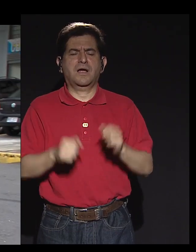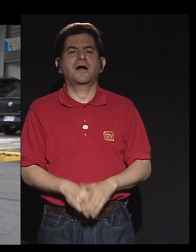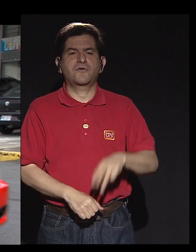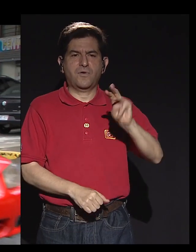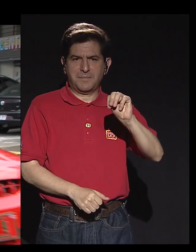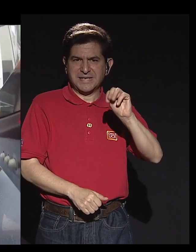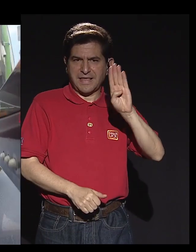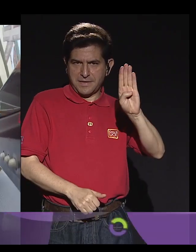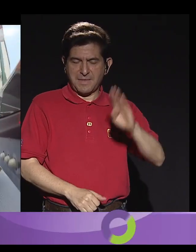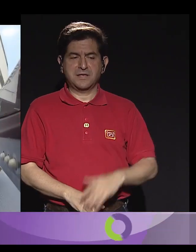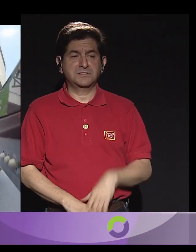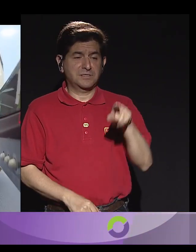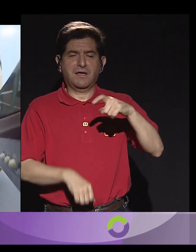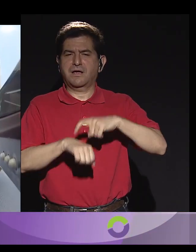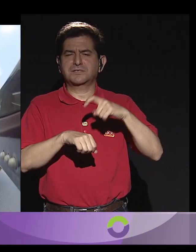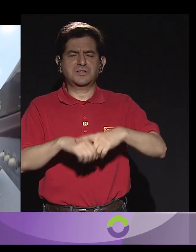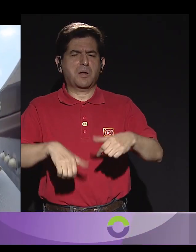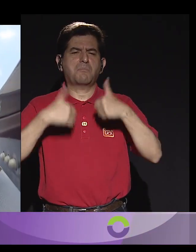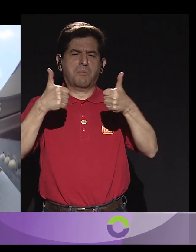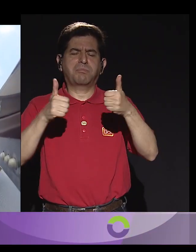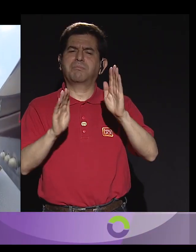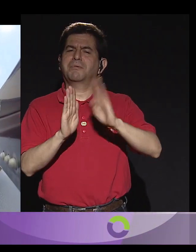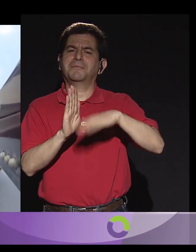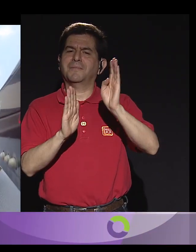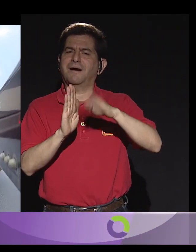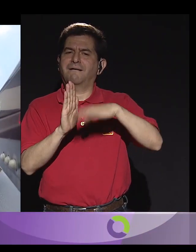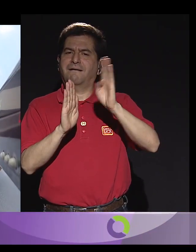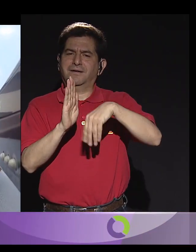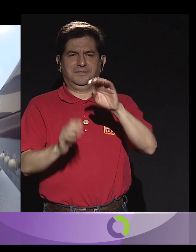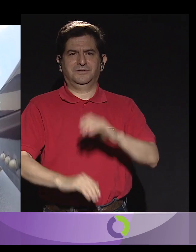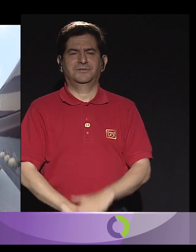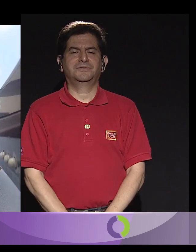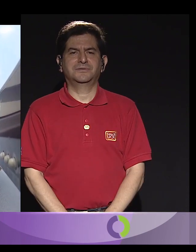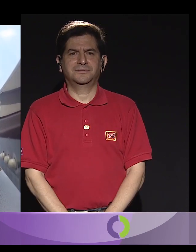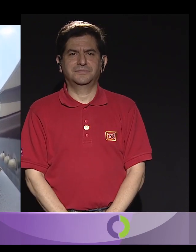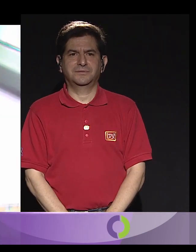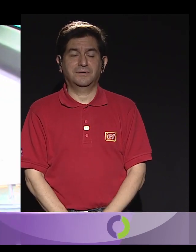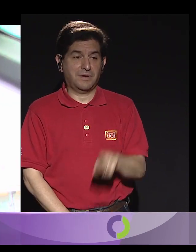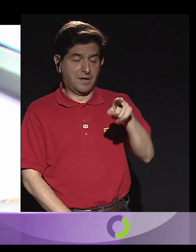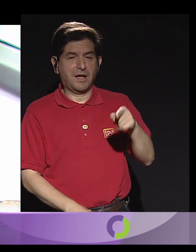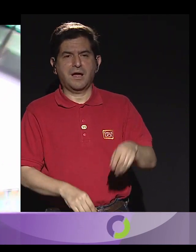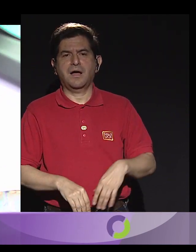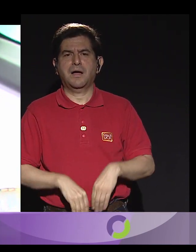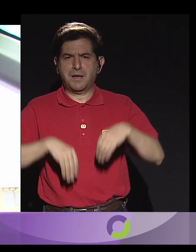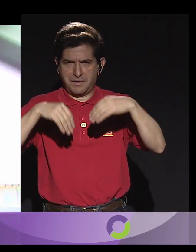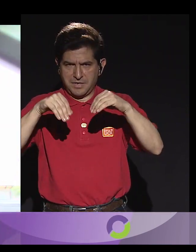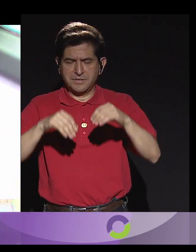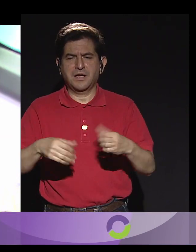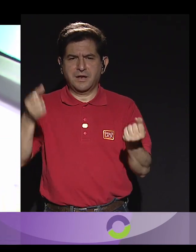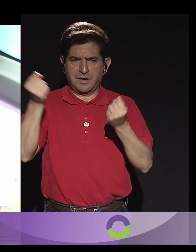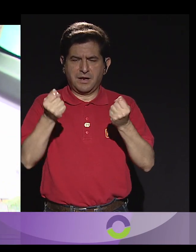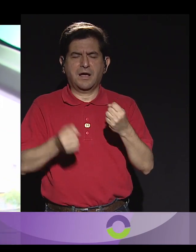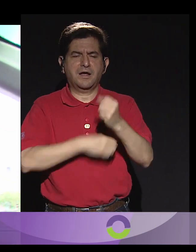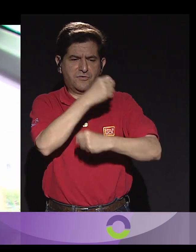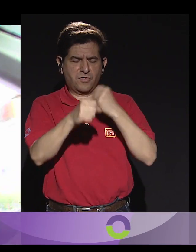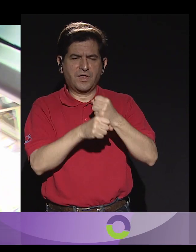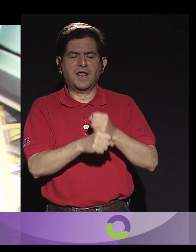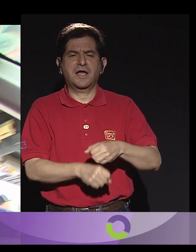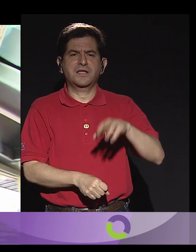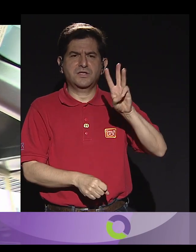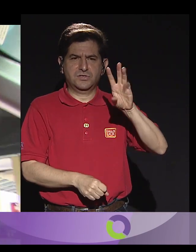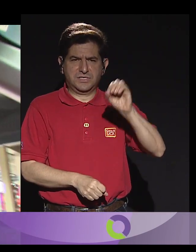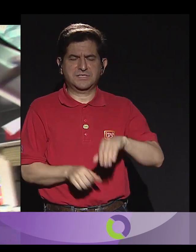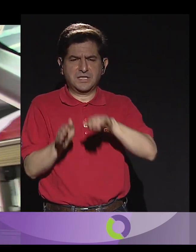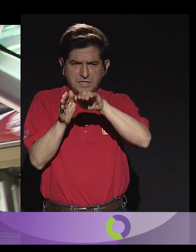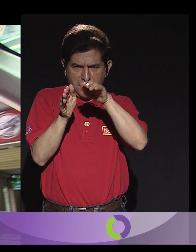Mercedes-Benz. En ese tiempo era una sabrosera, barato, ¿eh? Y entonces me lo vendió y era un Mercedes-Benz modelo